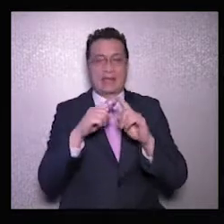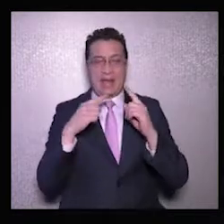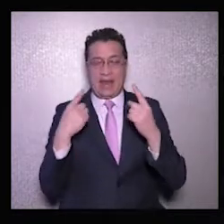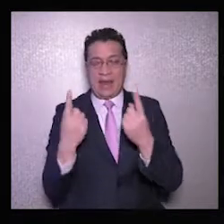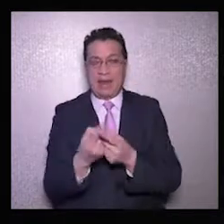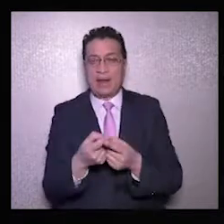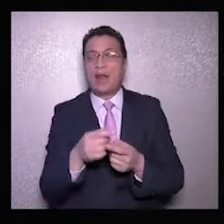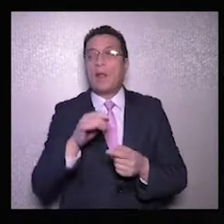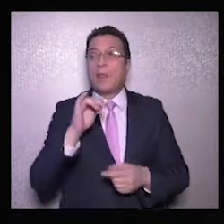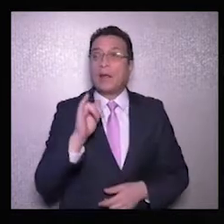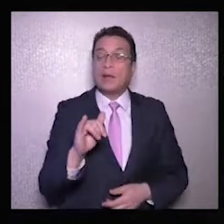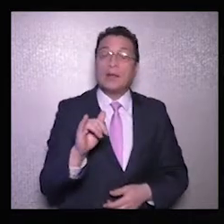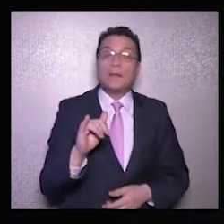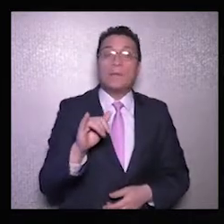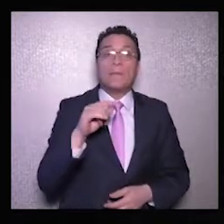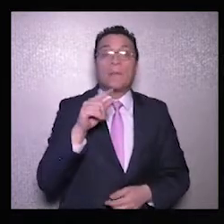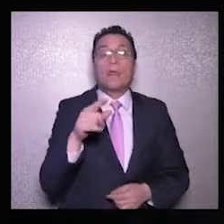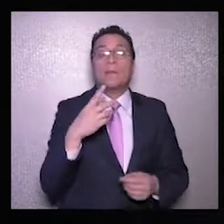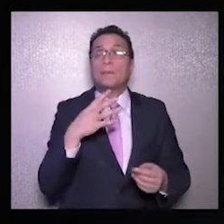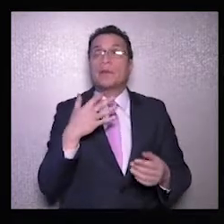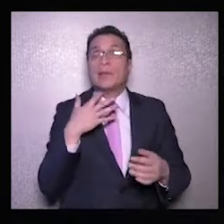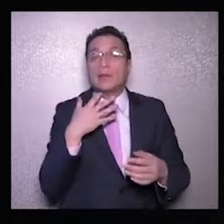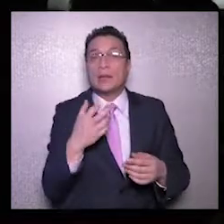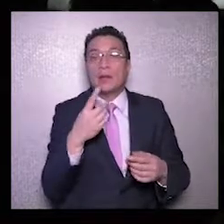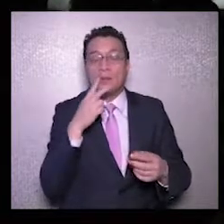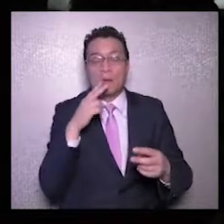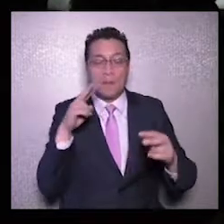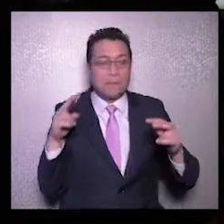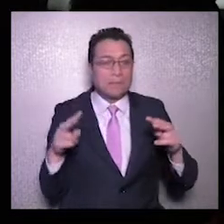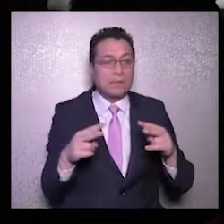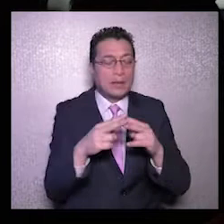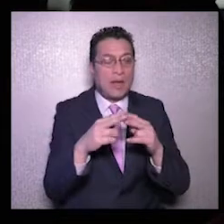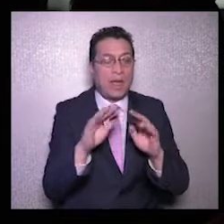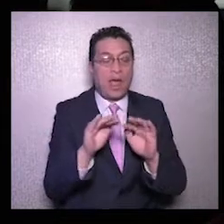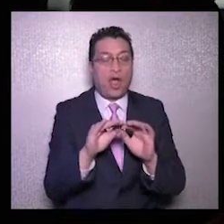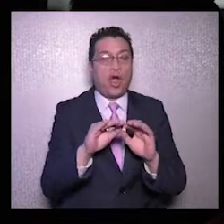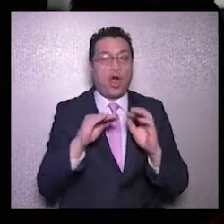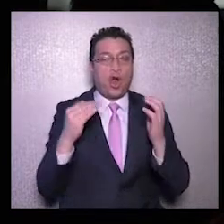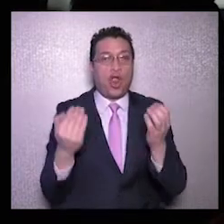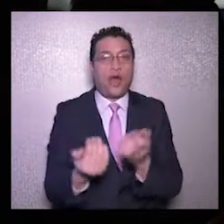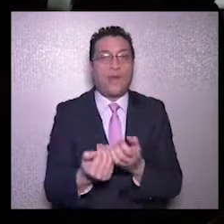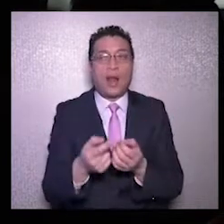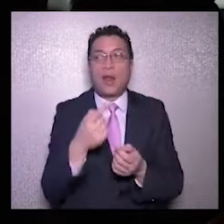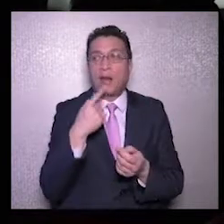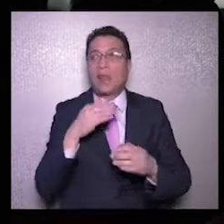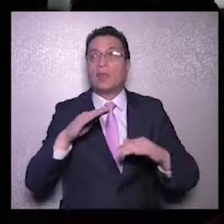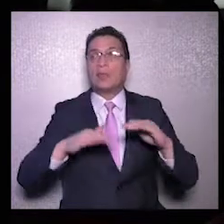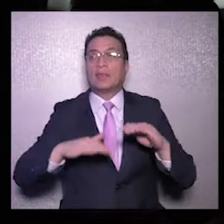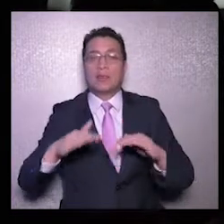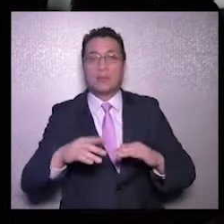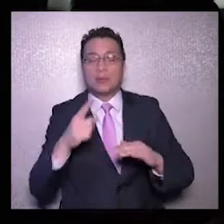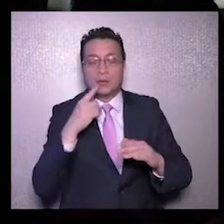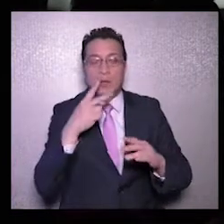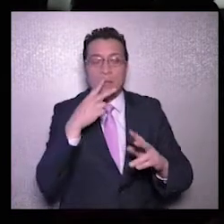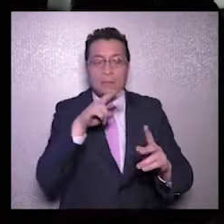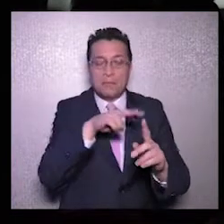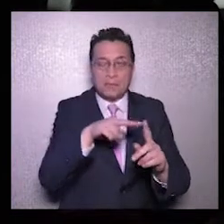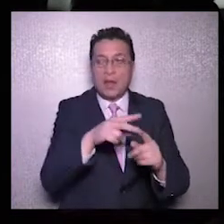y qué enfoque global es el que pretenden aplicar en un evento al